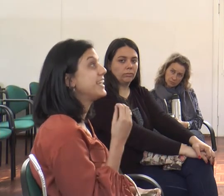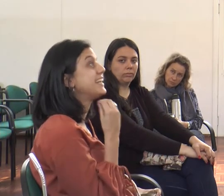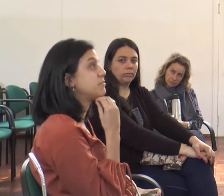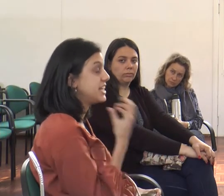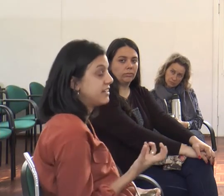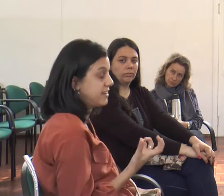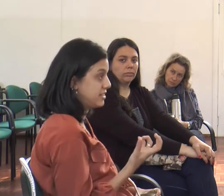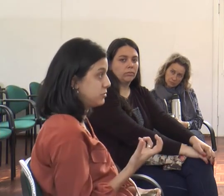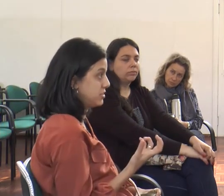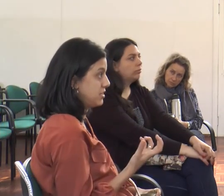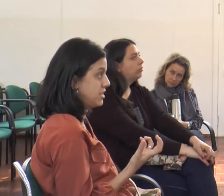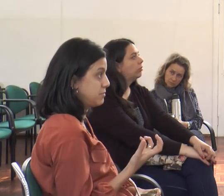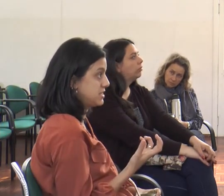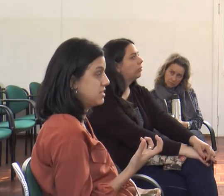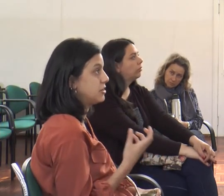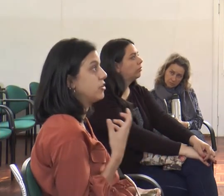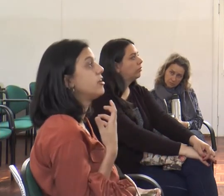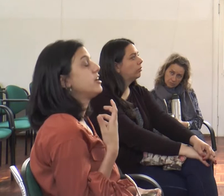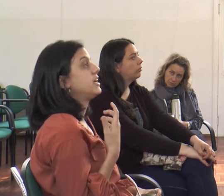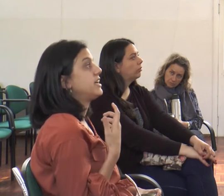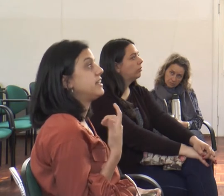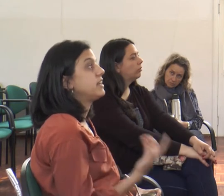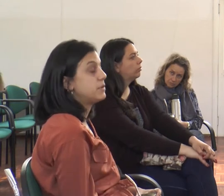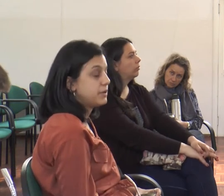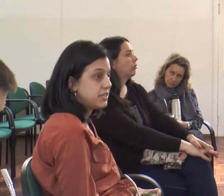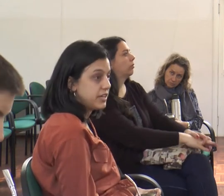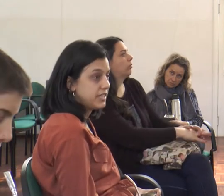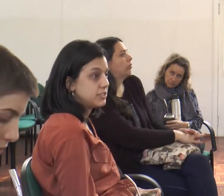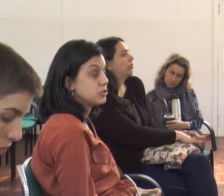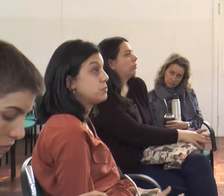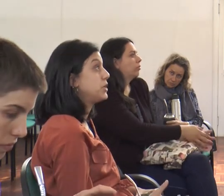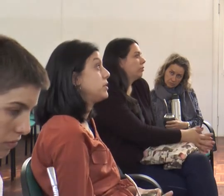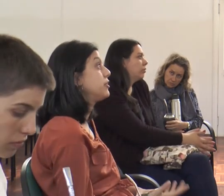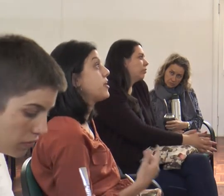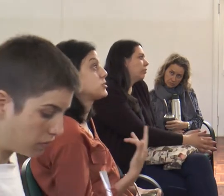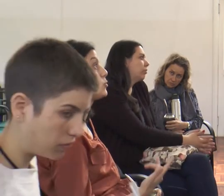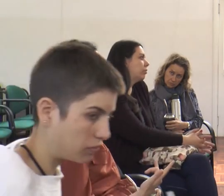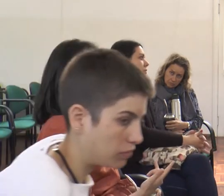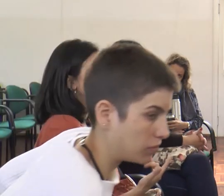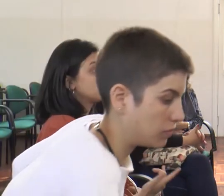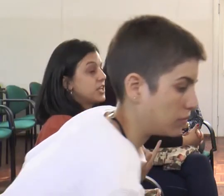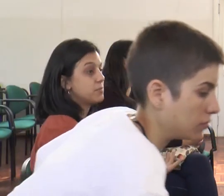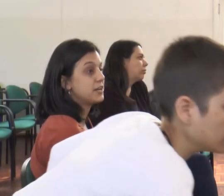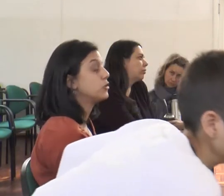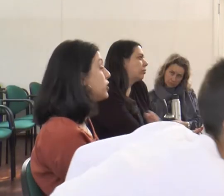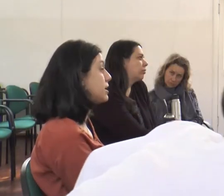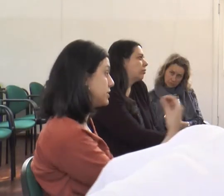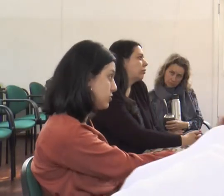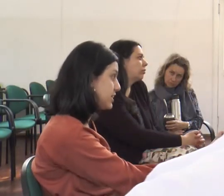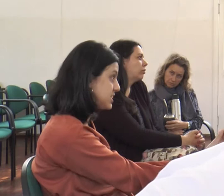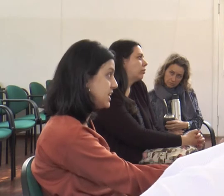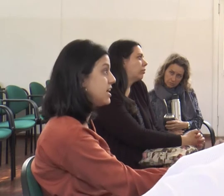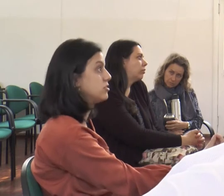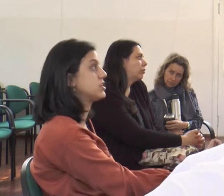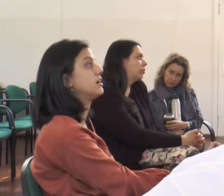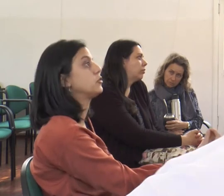fortalecimiento de la mirada que tenemos hacia la discapacidad, ¿no? Desde la perspectiva de derechos. Primero, asumir que es un tema no de la persona